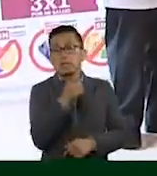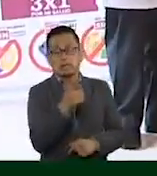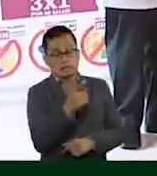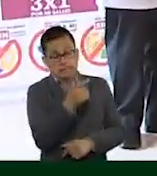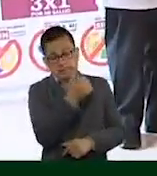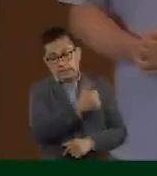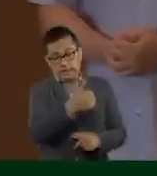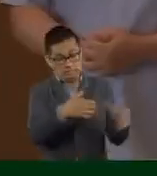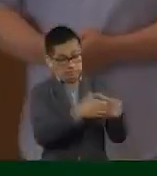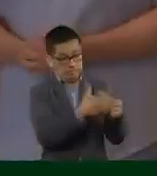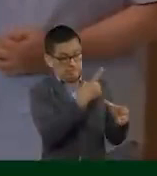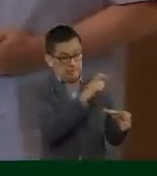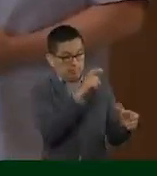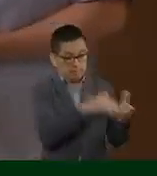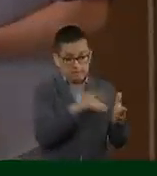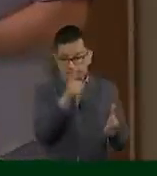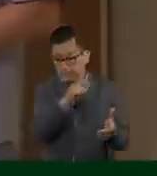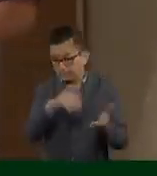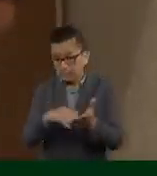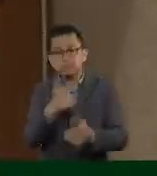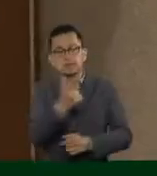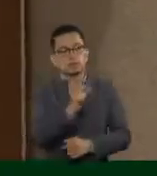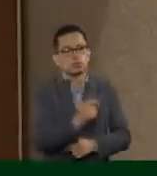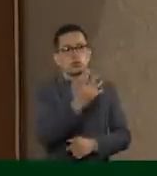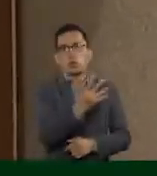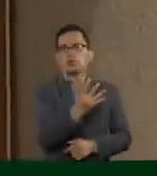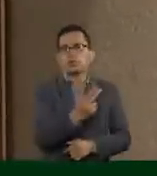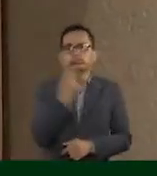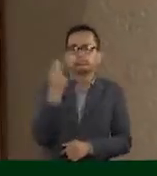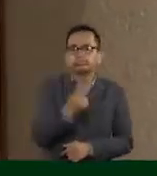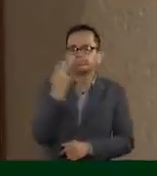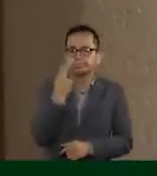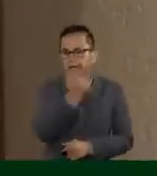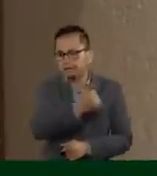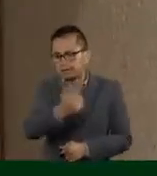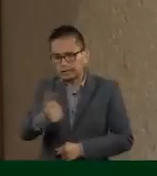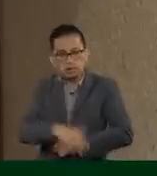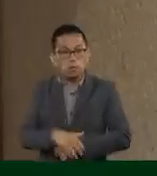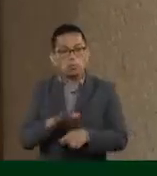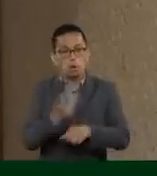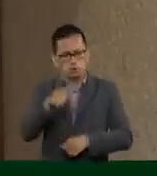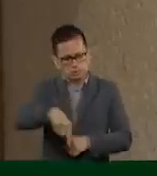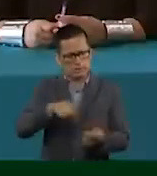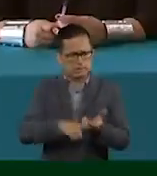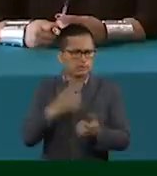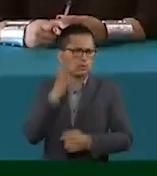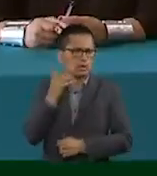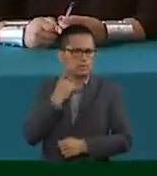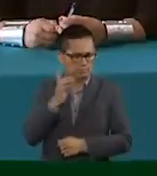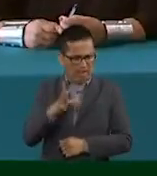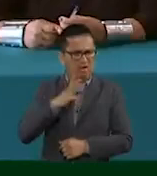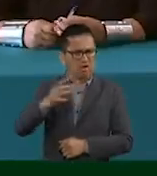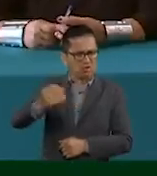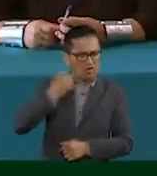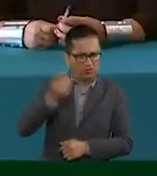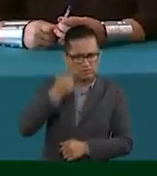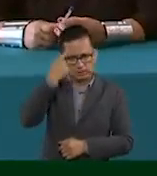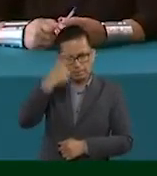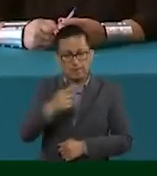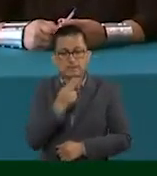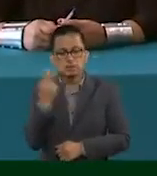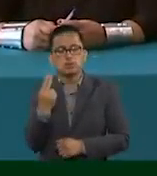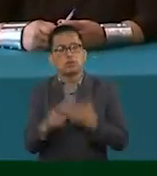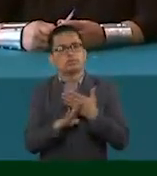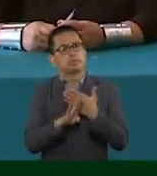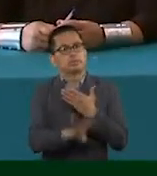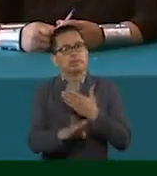por cada 100.000 habitantes. Por ello, en la Cámara de Diputados se realizó un conversatorio sobre la prevención del suicidio, en el que se señaló